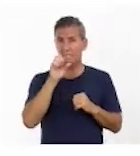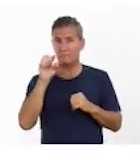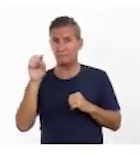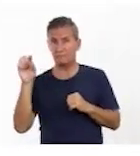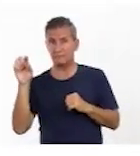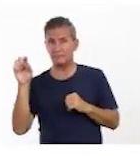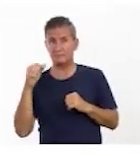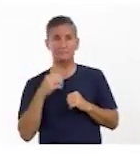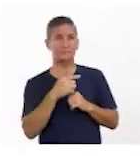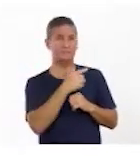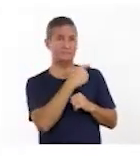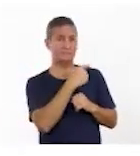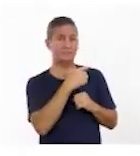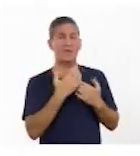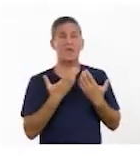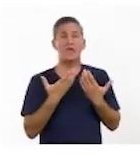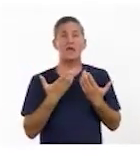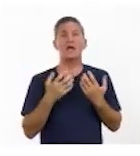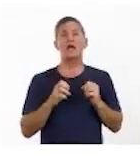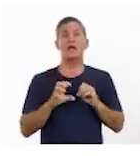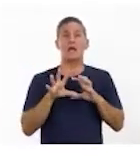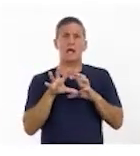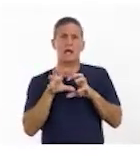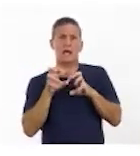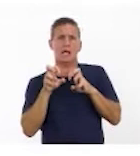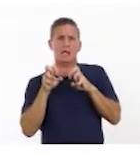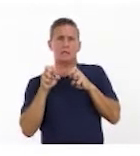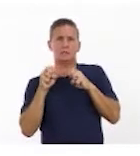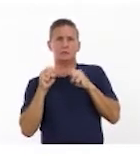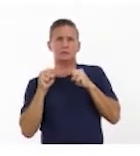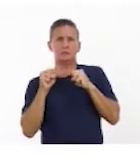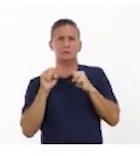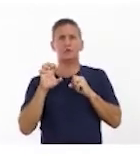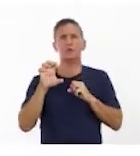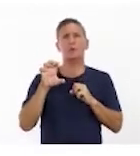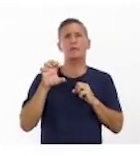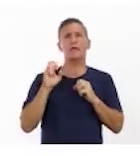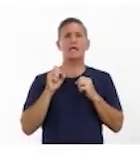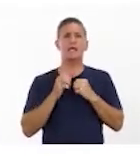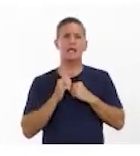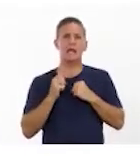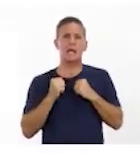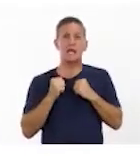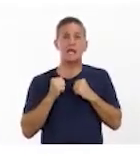esa reacción es endotérmica y absorbe energía.